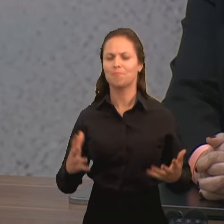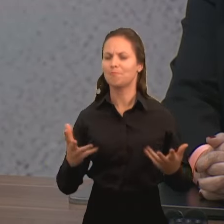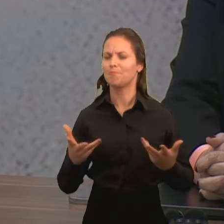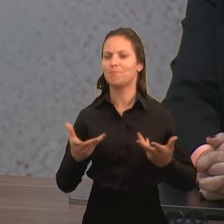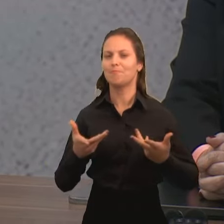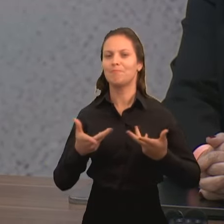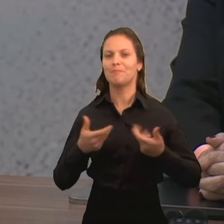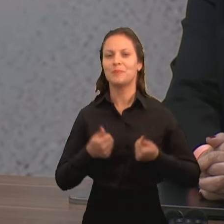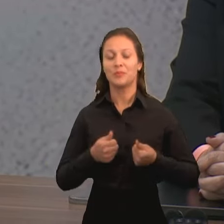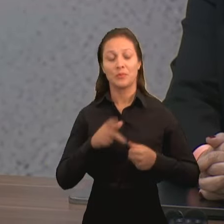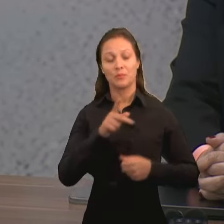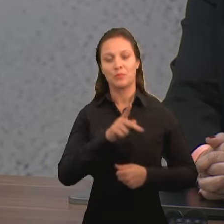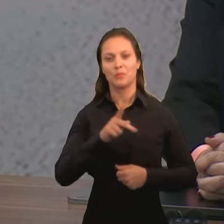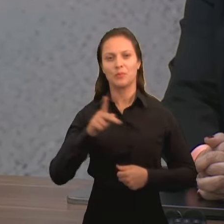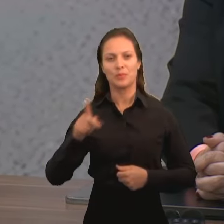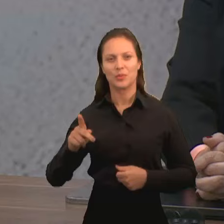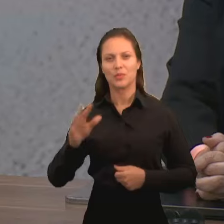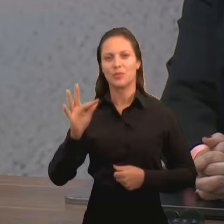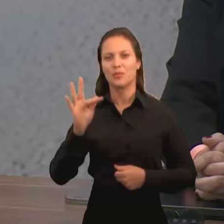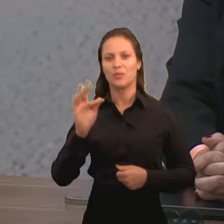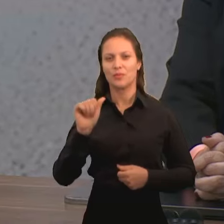de primera categoría,